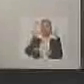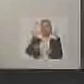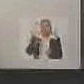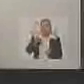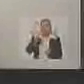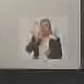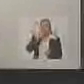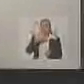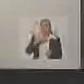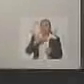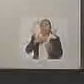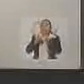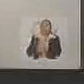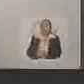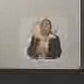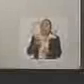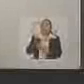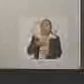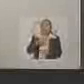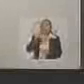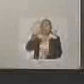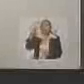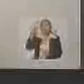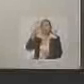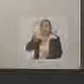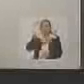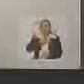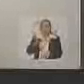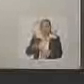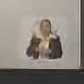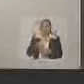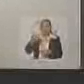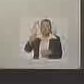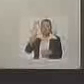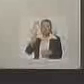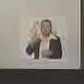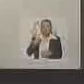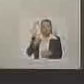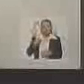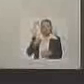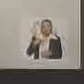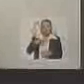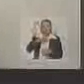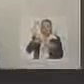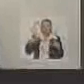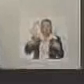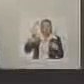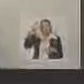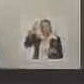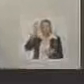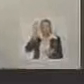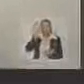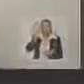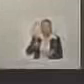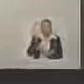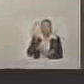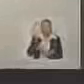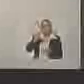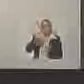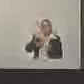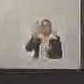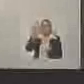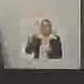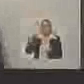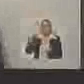no quieras estar contigo, con nosotros. 10 segundos. Pero, repito, eso se cobrará el 7 de junio.